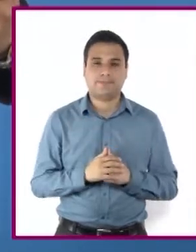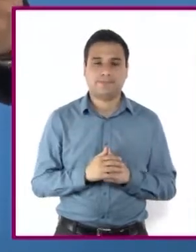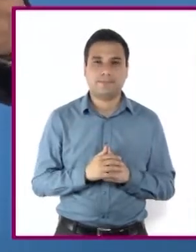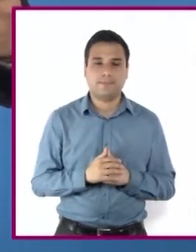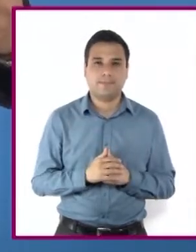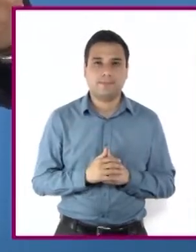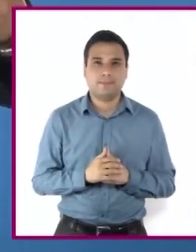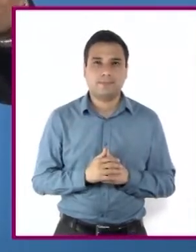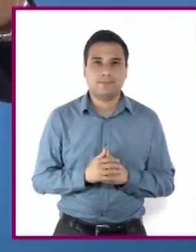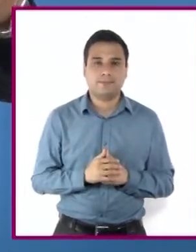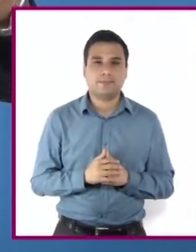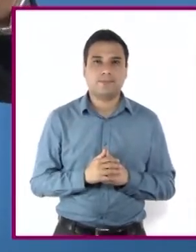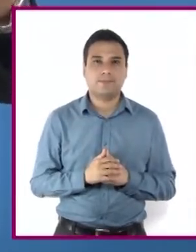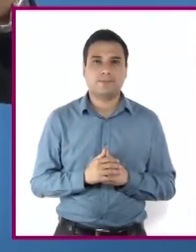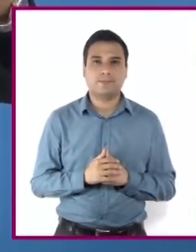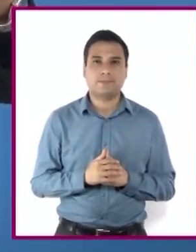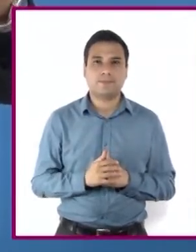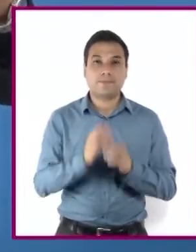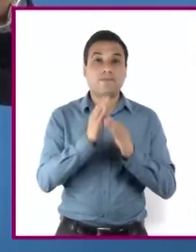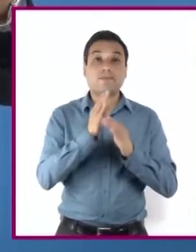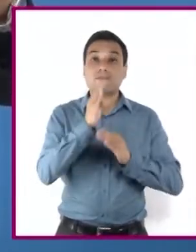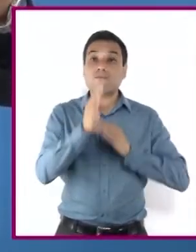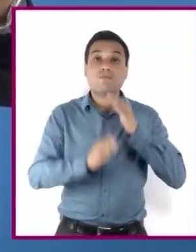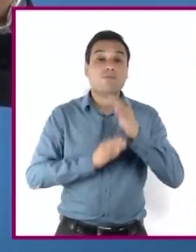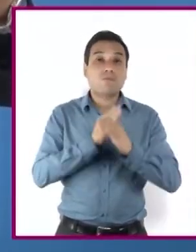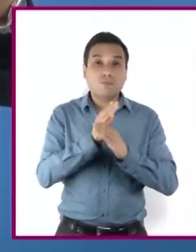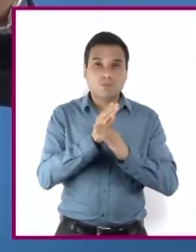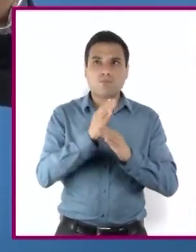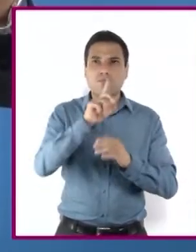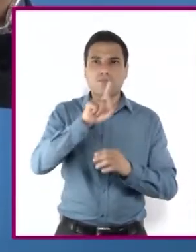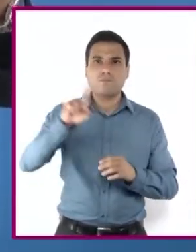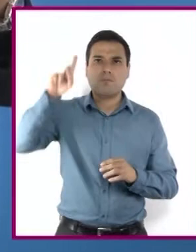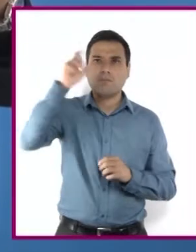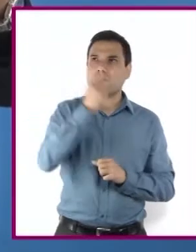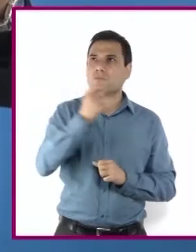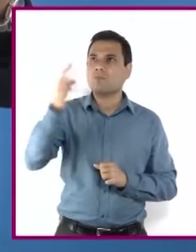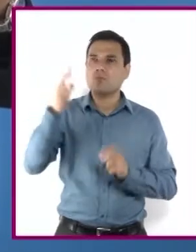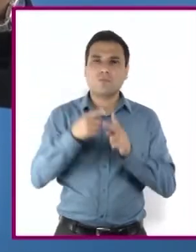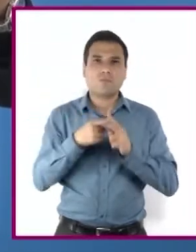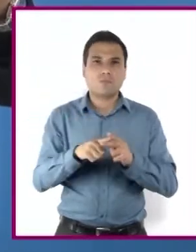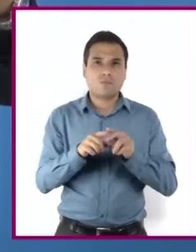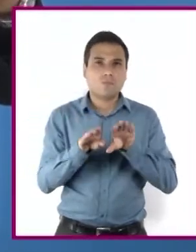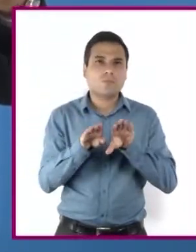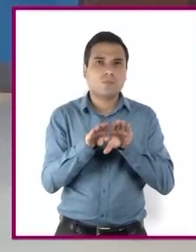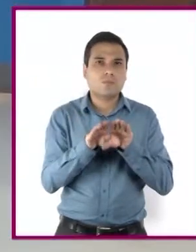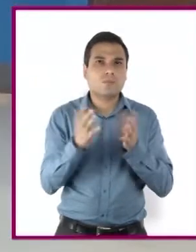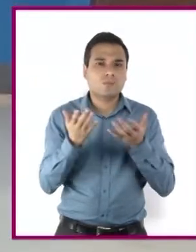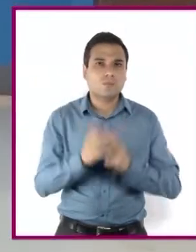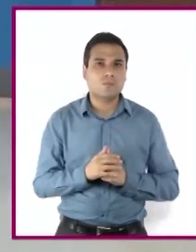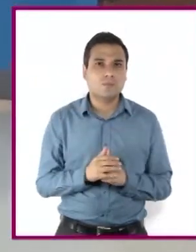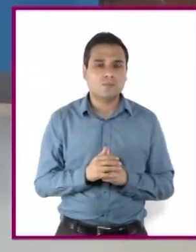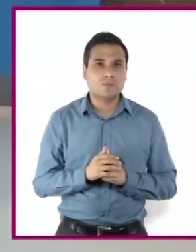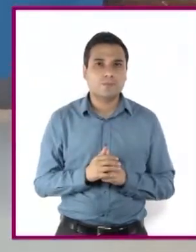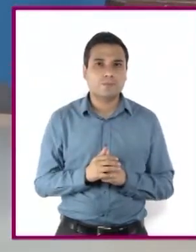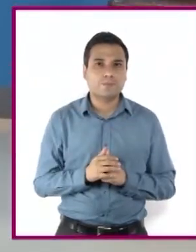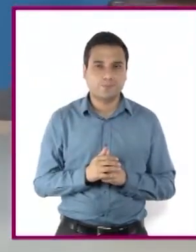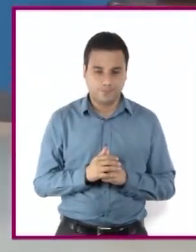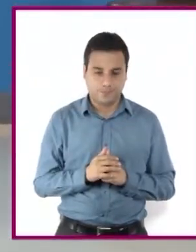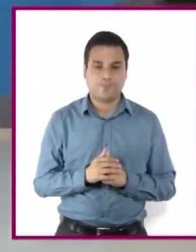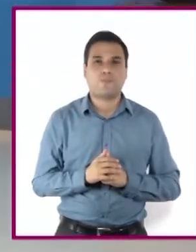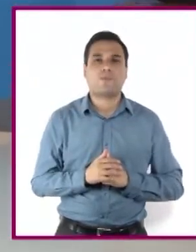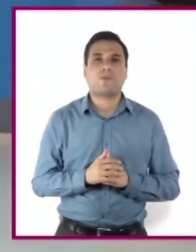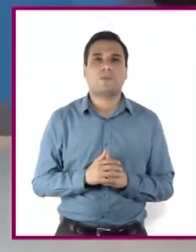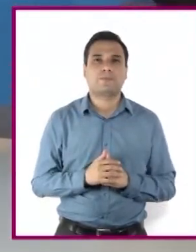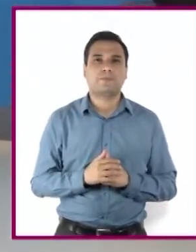De la creación y principio del mundo y de los primeros dioses. Por los caracteres y escrituras que usaban y